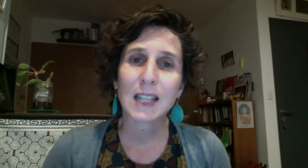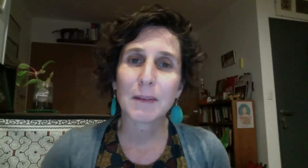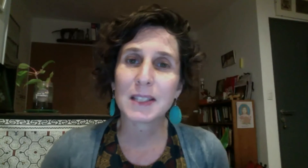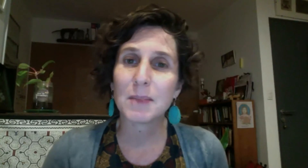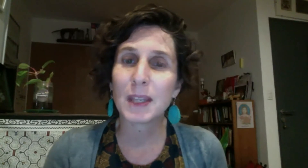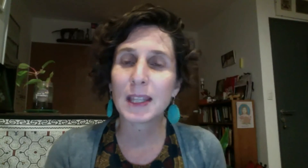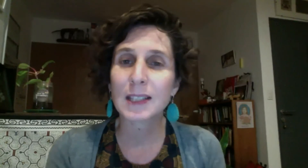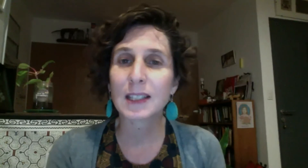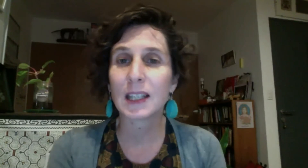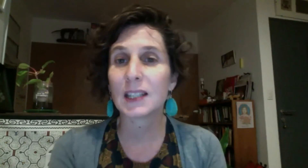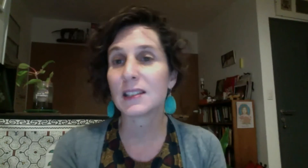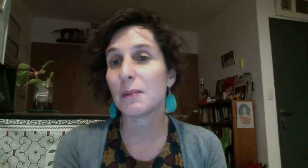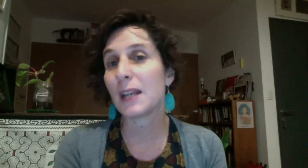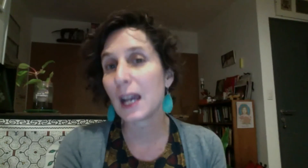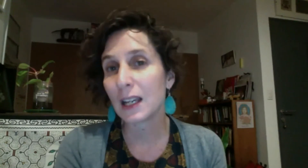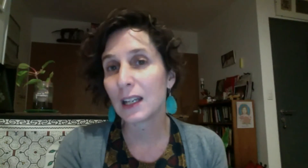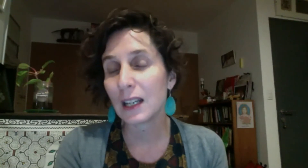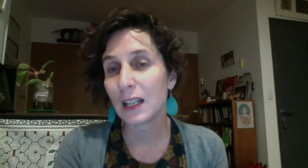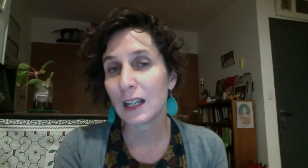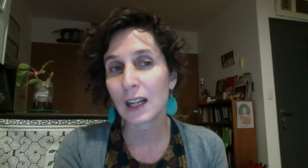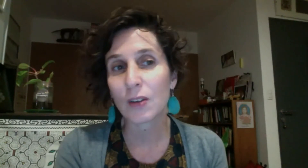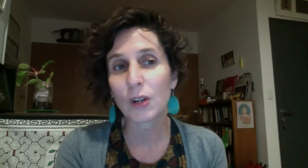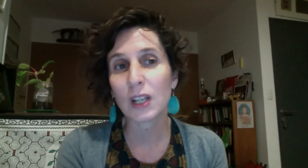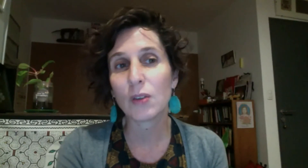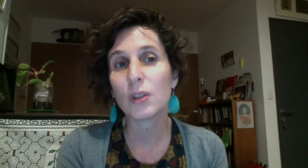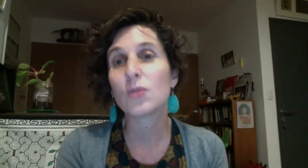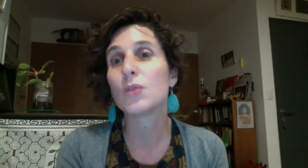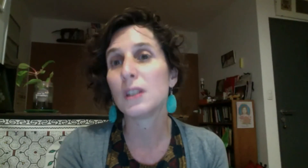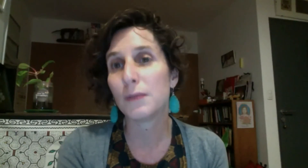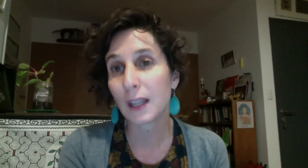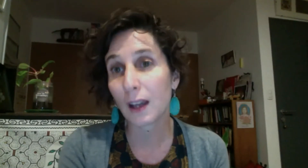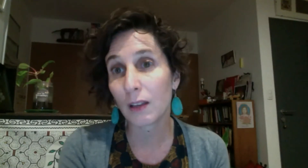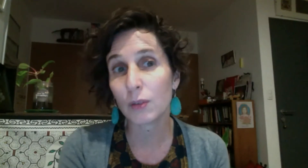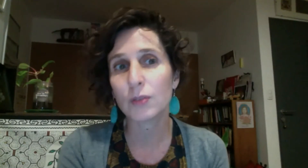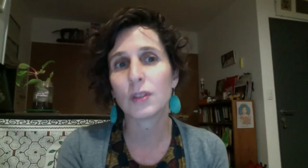las vestimentas que se verán en el recorrido y sus